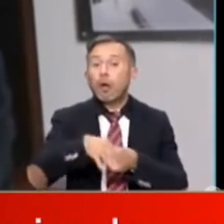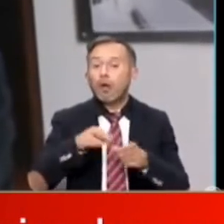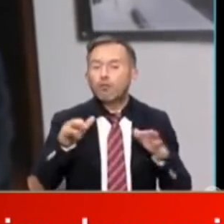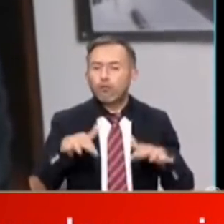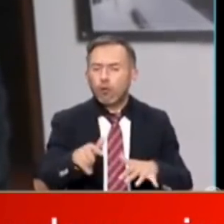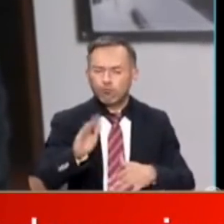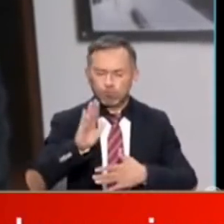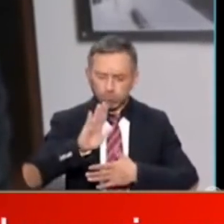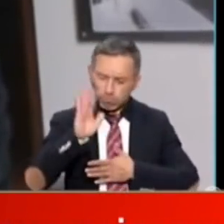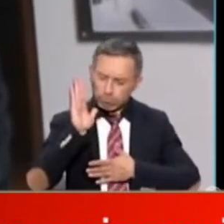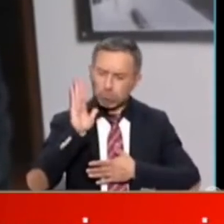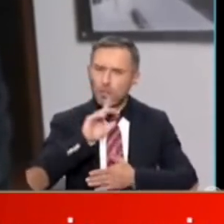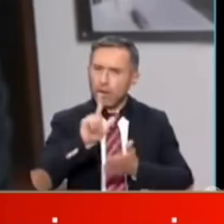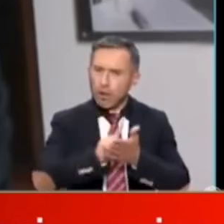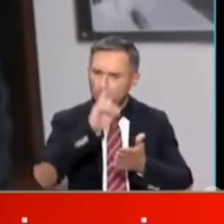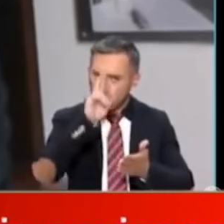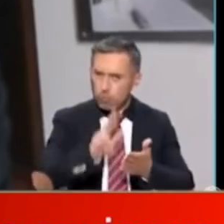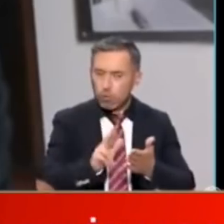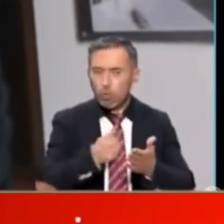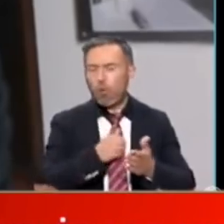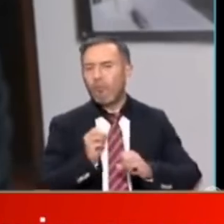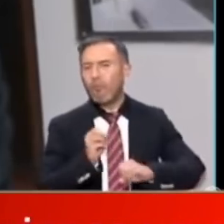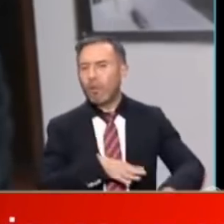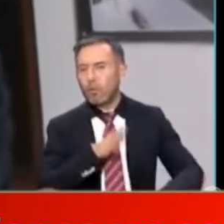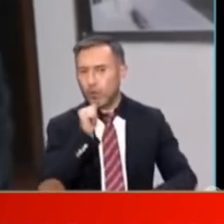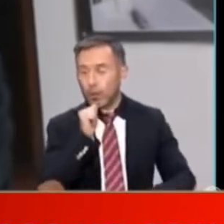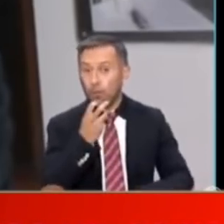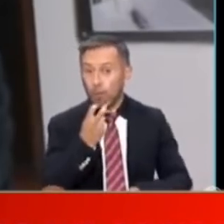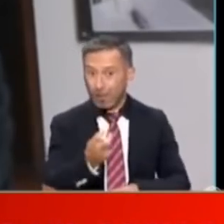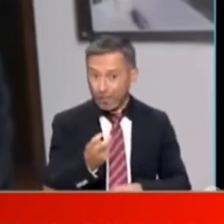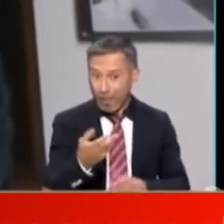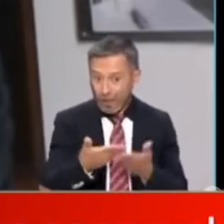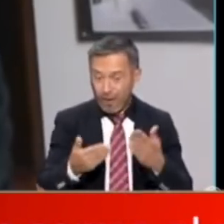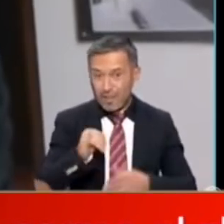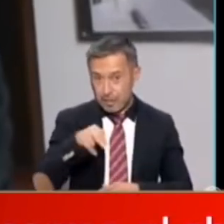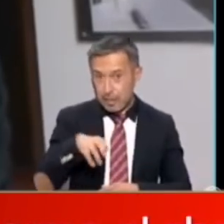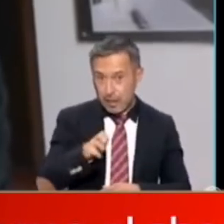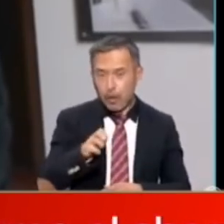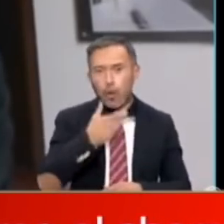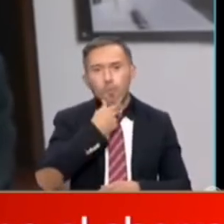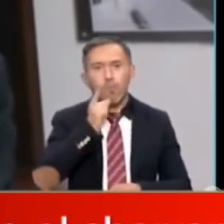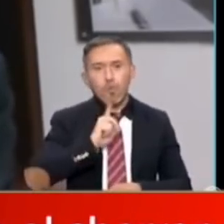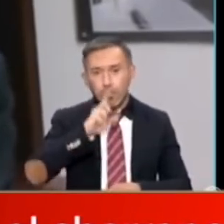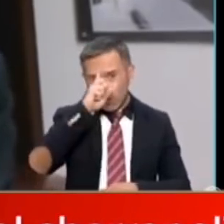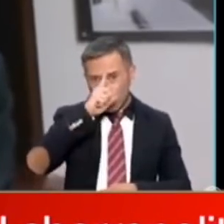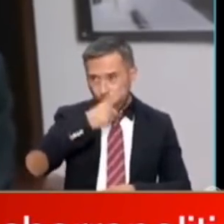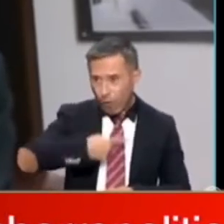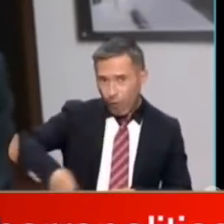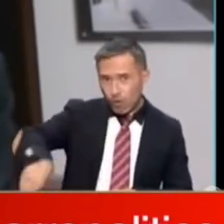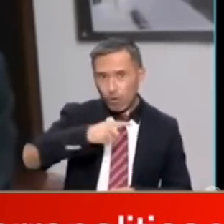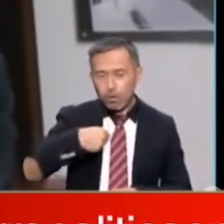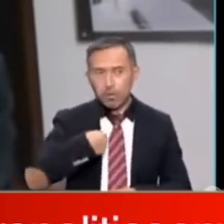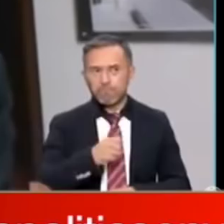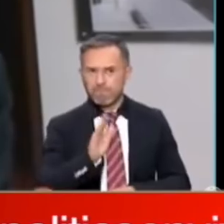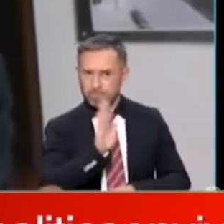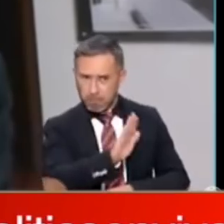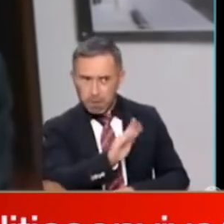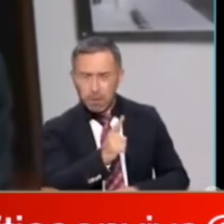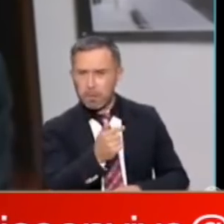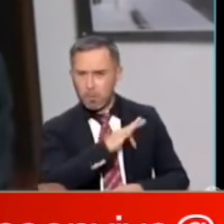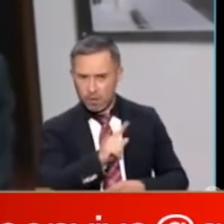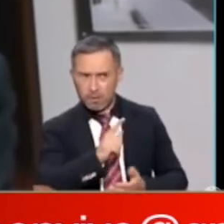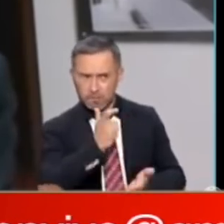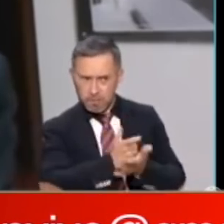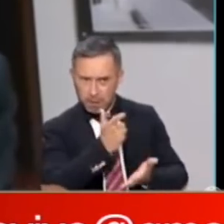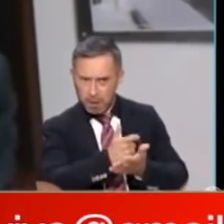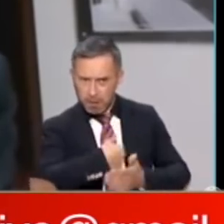y será irrenunciable. Por eso a este INE, a estas consejeras y a estos consejeros electorales, nadie los va a amedrentar, ni siquiera con amenazas